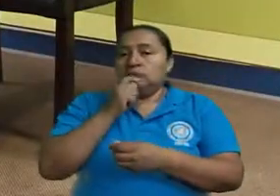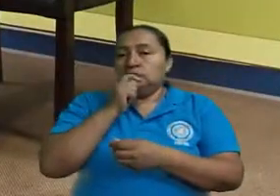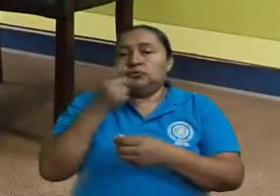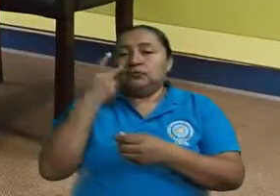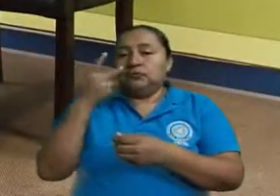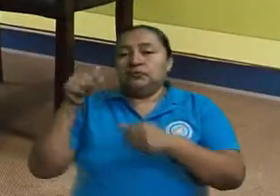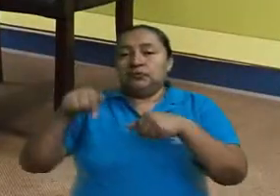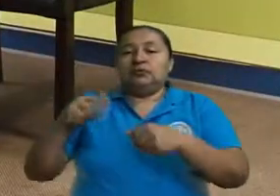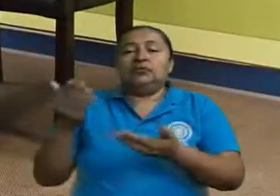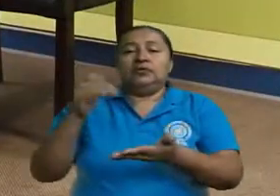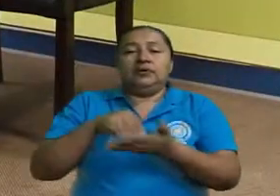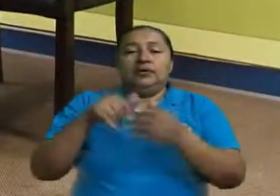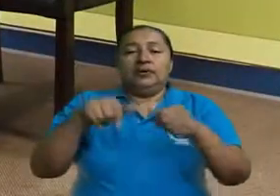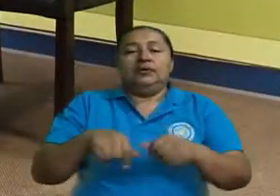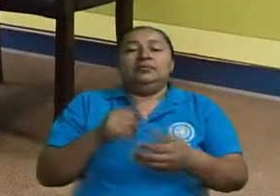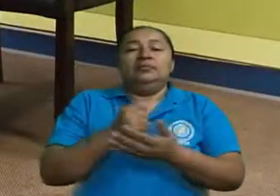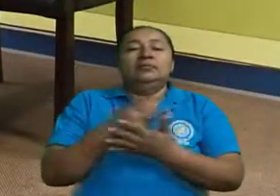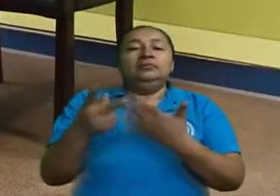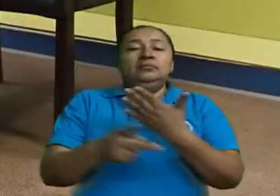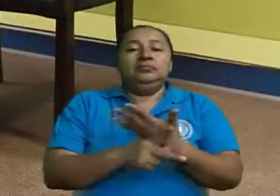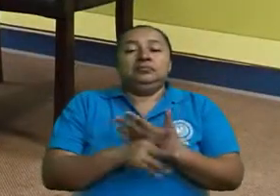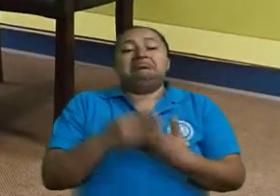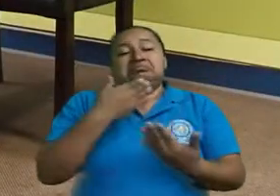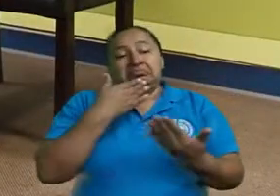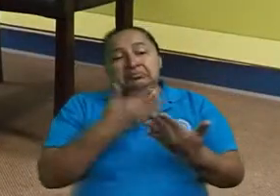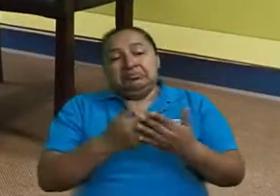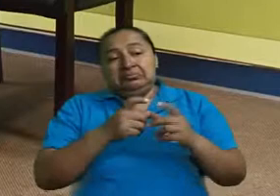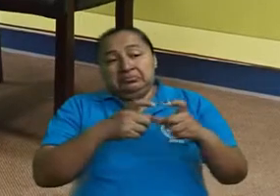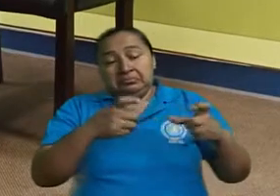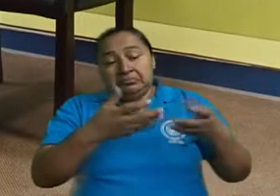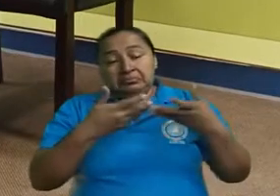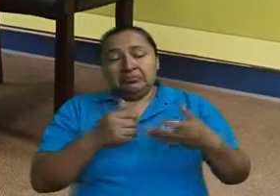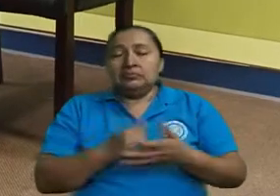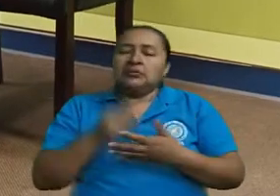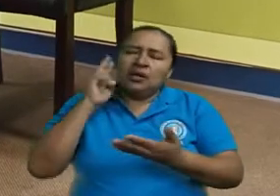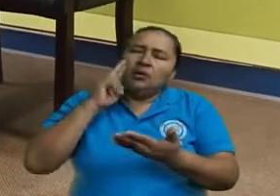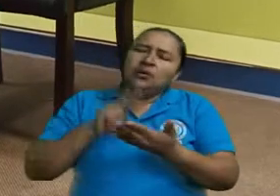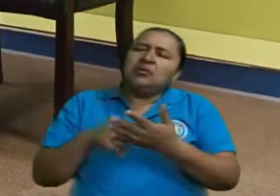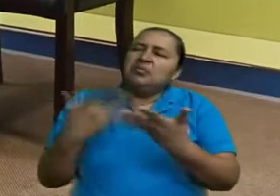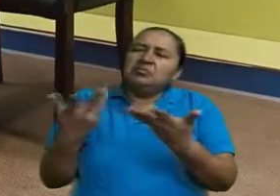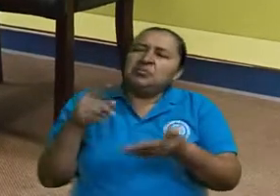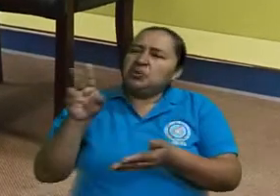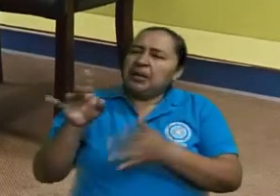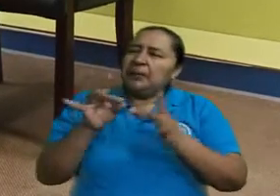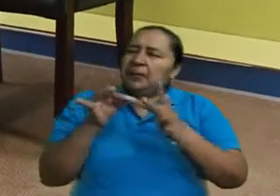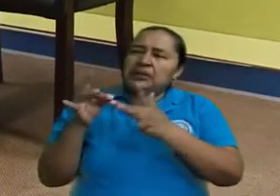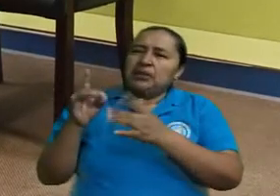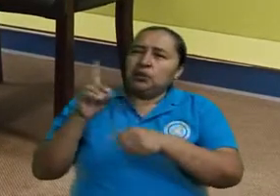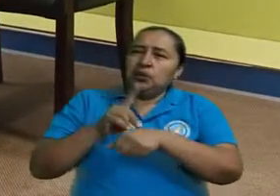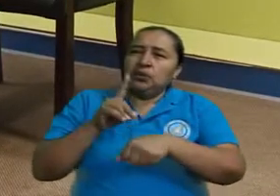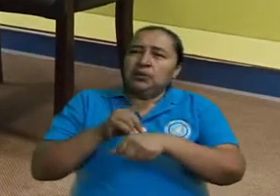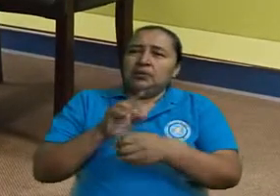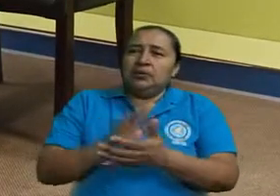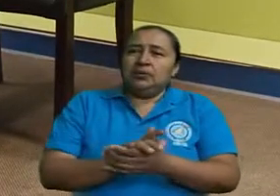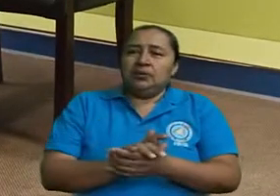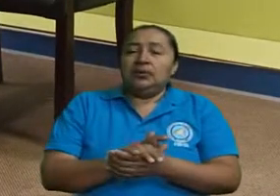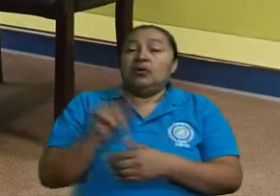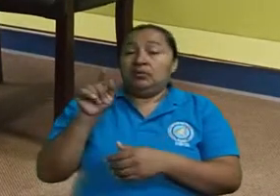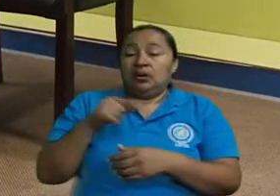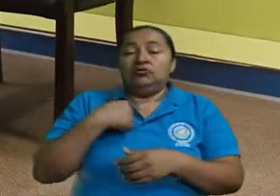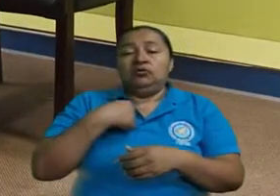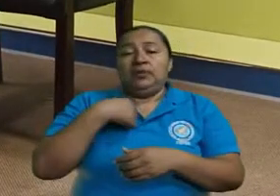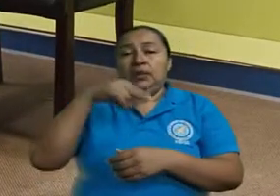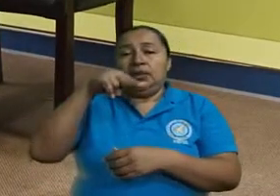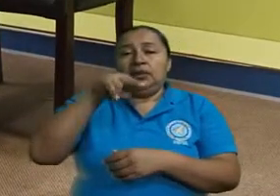nuevamente aquí en el programa. Muchas gracias por la invitación. Recuérdeme su especialidad, doctora, usted. Neumóloga pediatra. Neumóloga